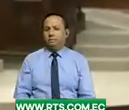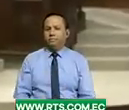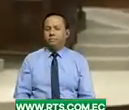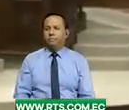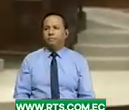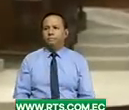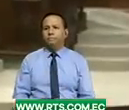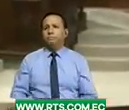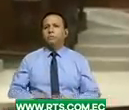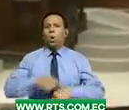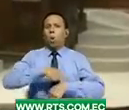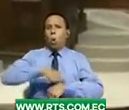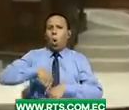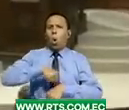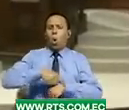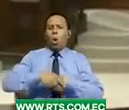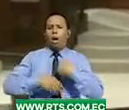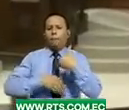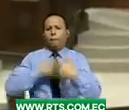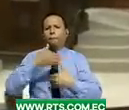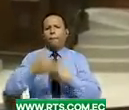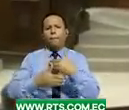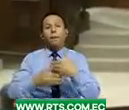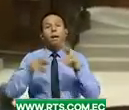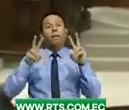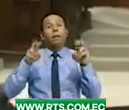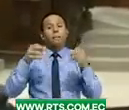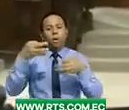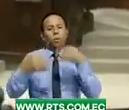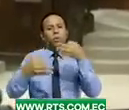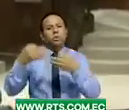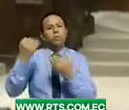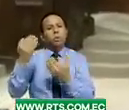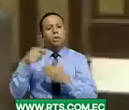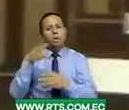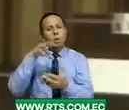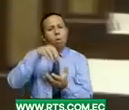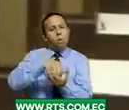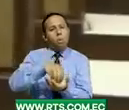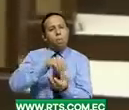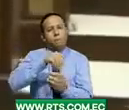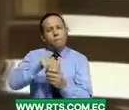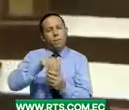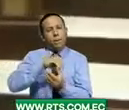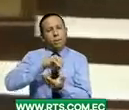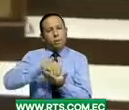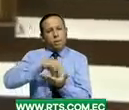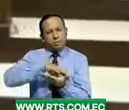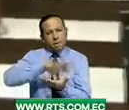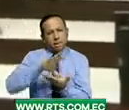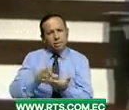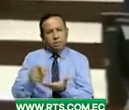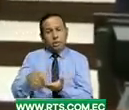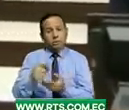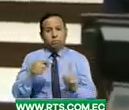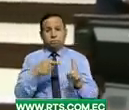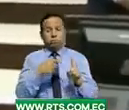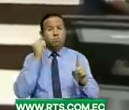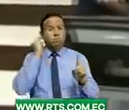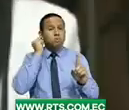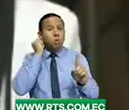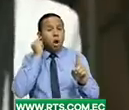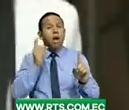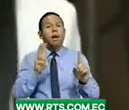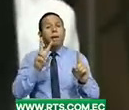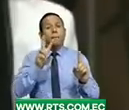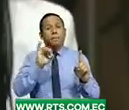Son horas decisivas para el país por el juicio político que se desarrolla en el Pleno de la Asamblea Nacional, donde la legisladora e